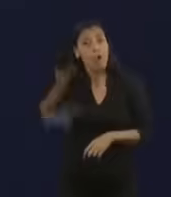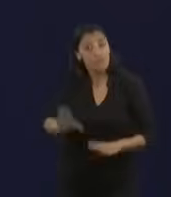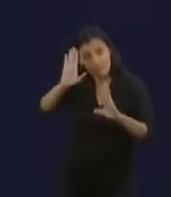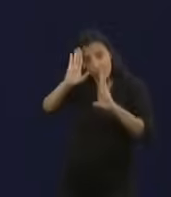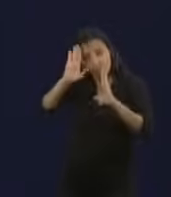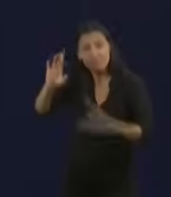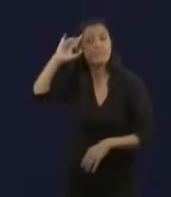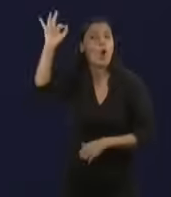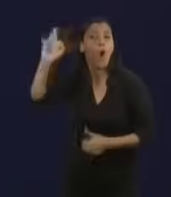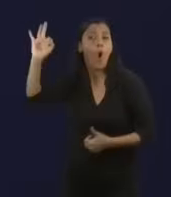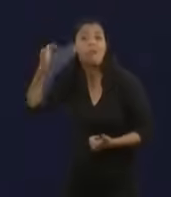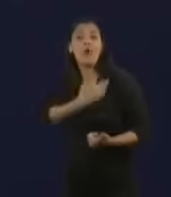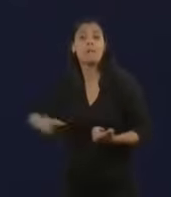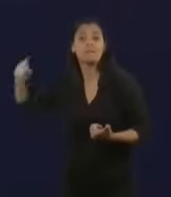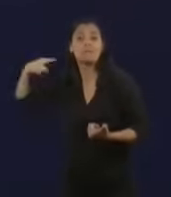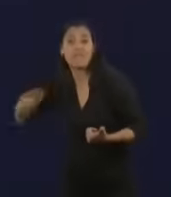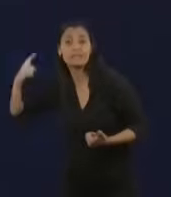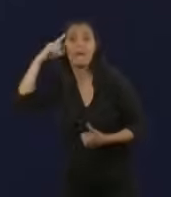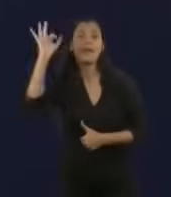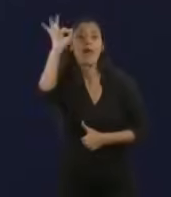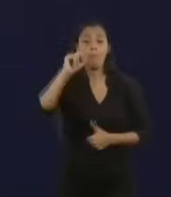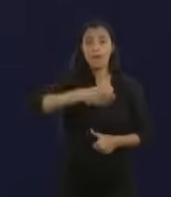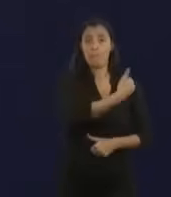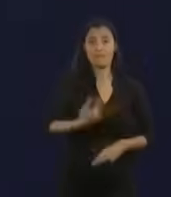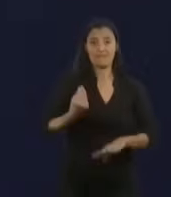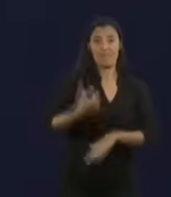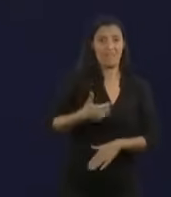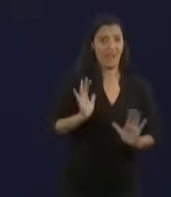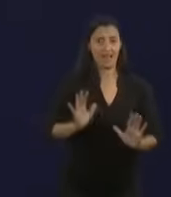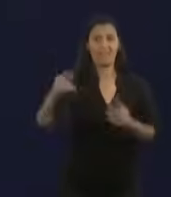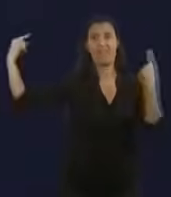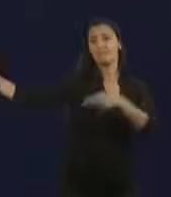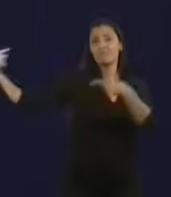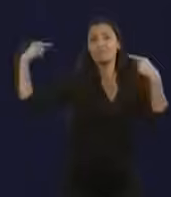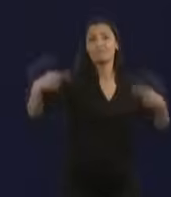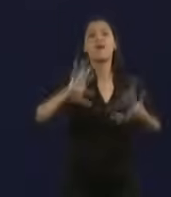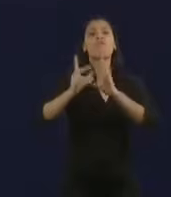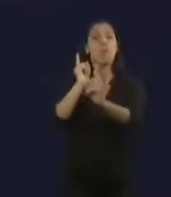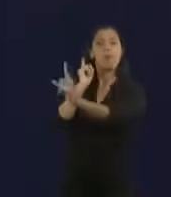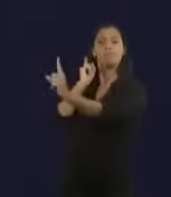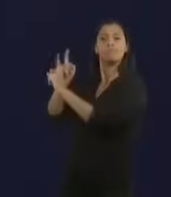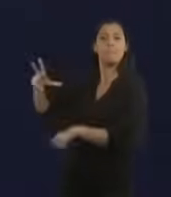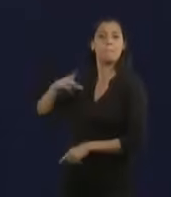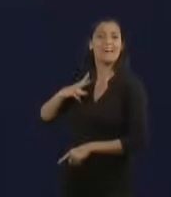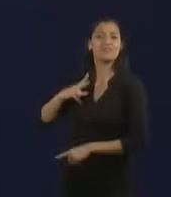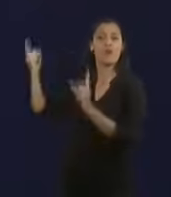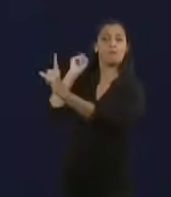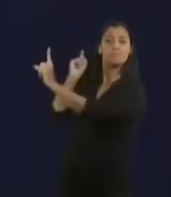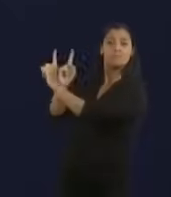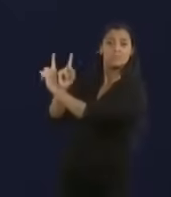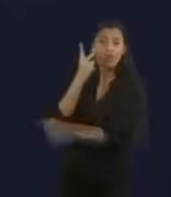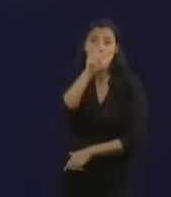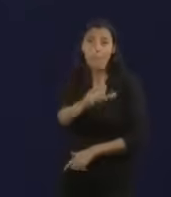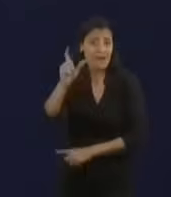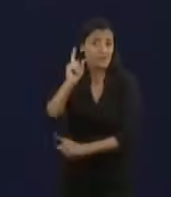ideas o de la confrontación si querés por supuesto de la de la de las diferencias profundas que hay entre dos personas